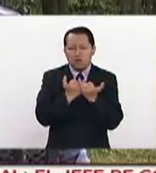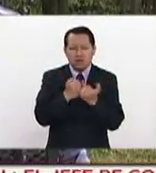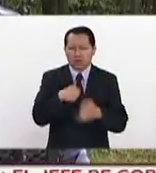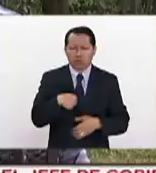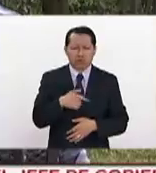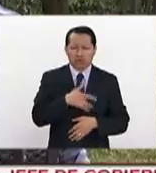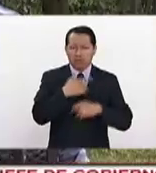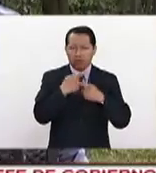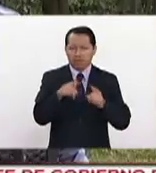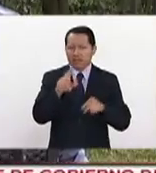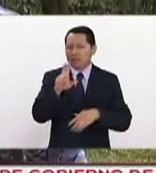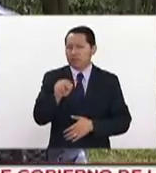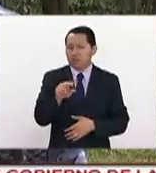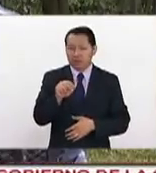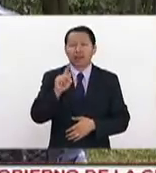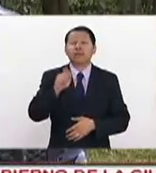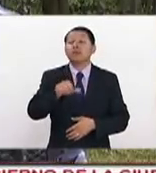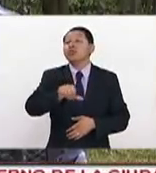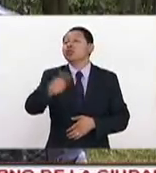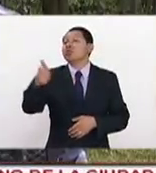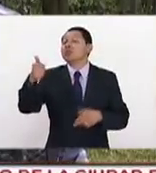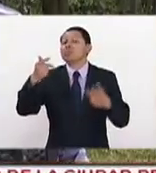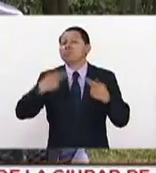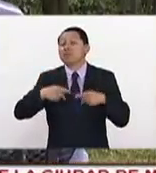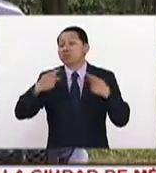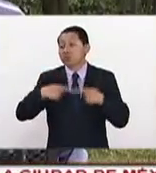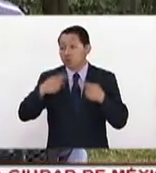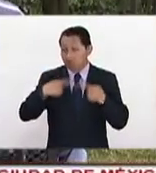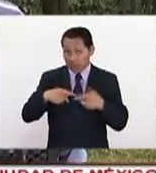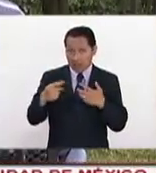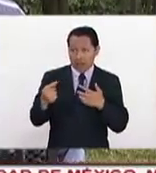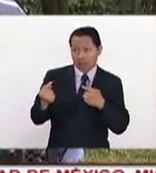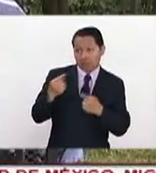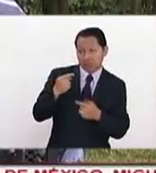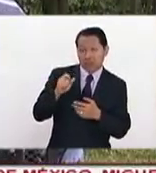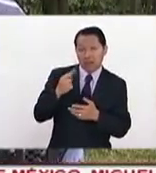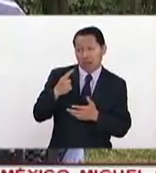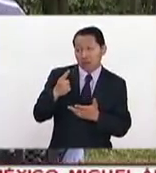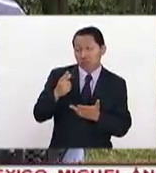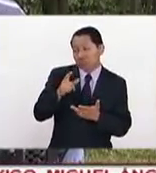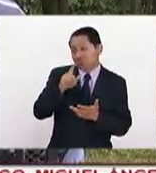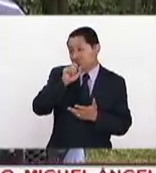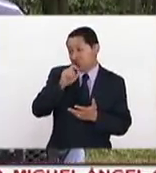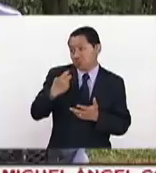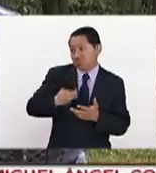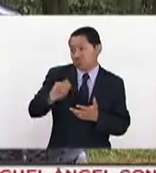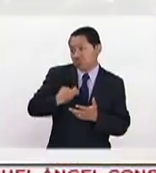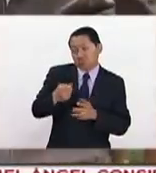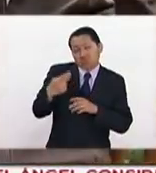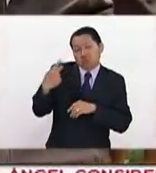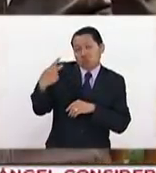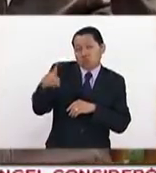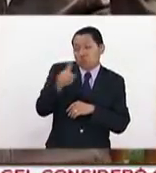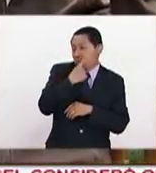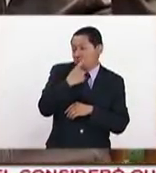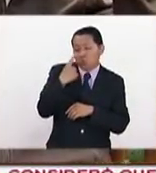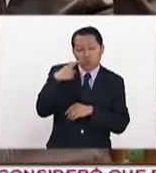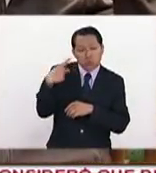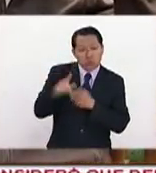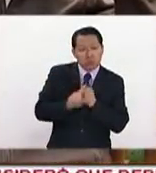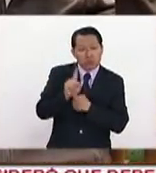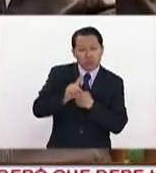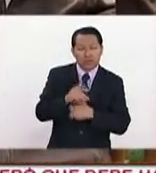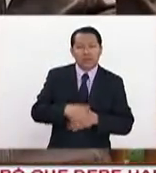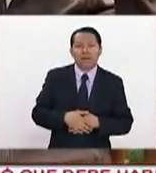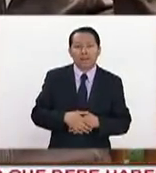siento diferente, ¿no? Ya si las otras gentes me estigmatizan, pues es problema de la persona, no es mía. Aceptarse tal